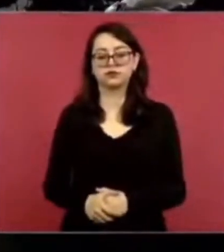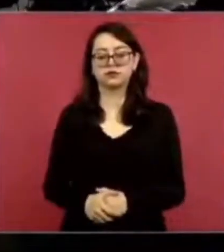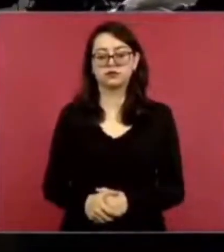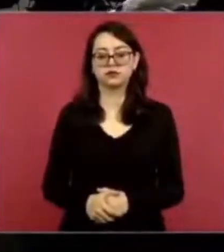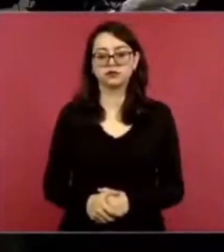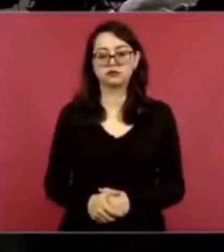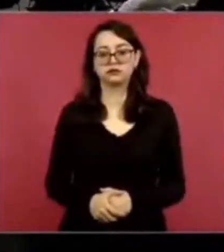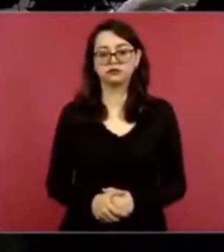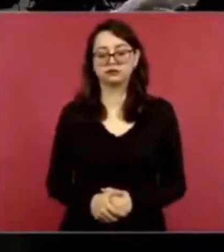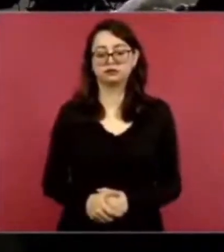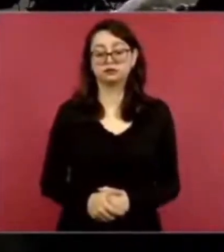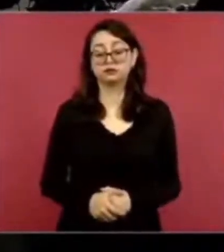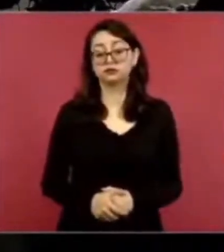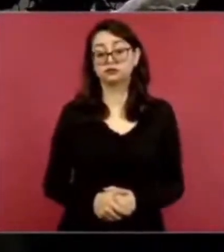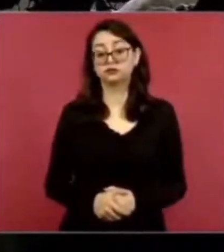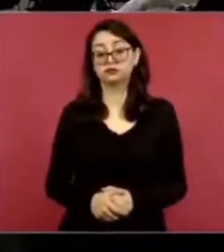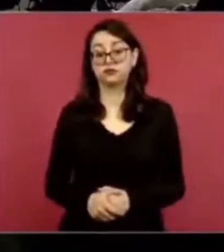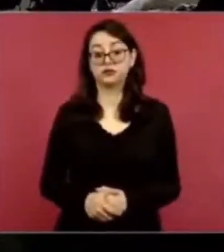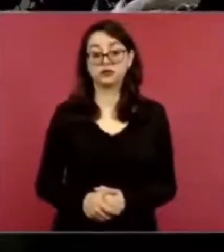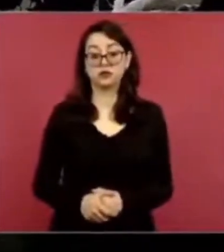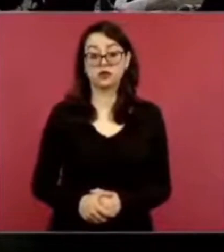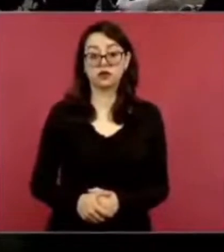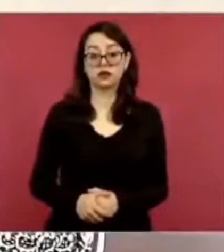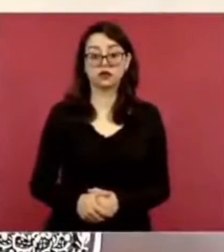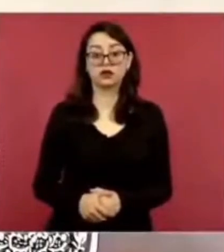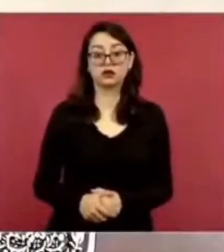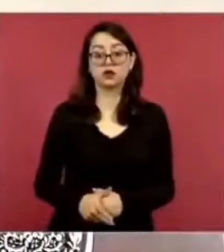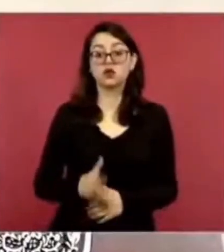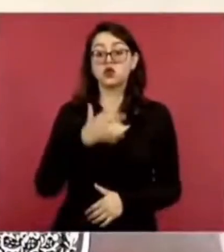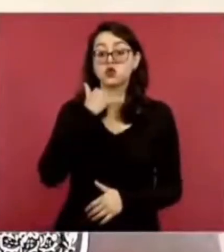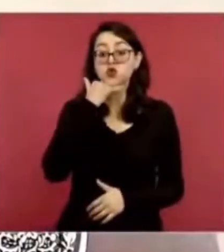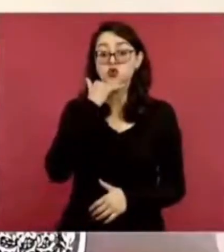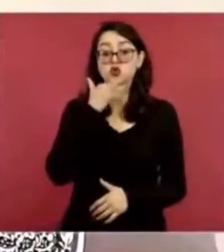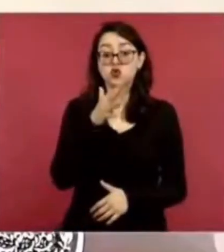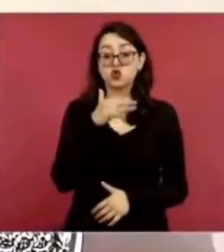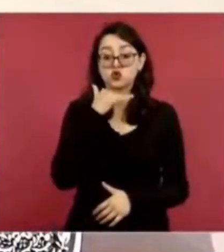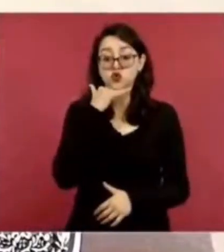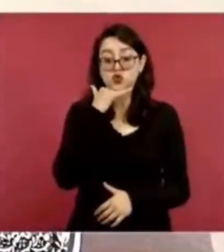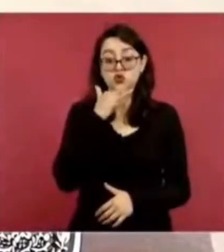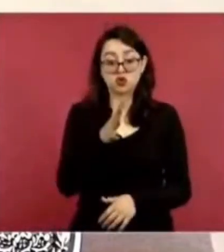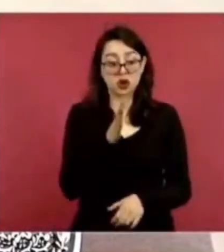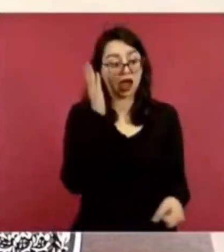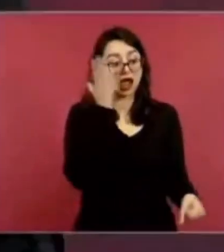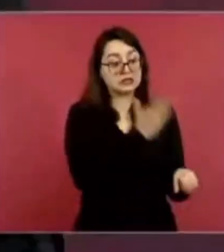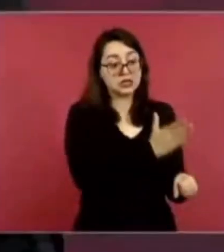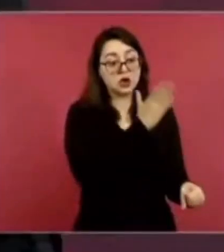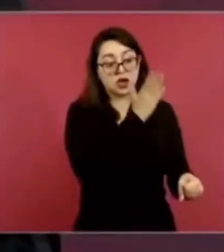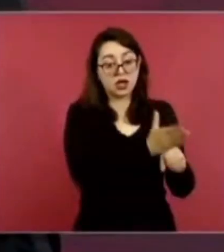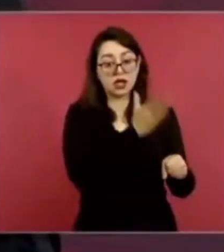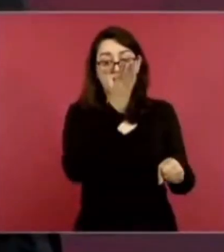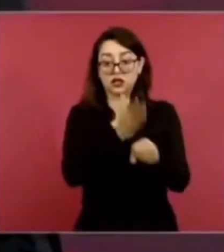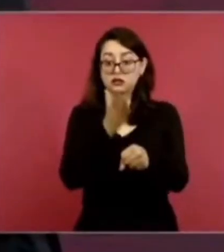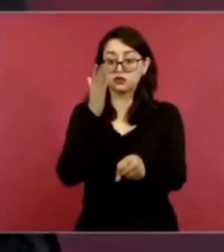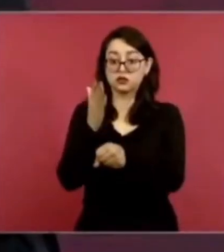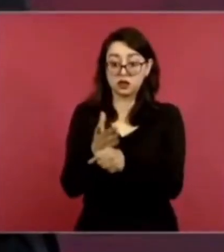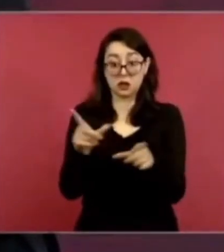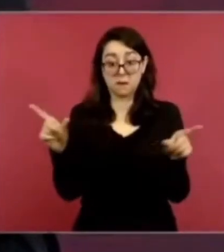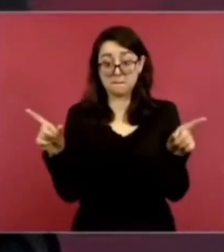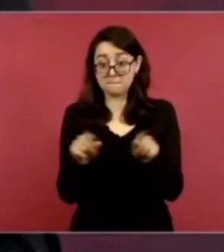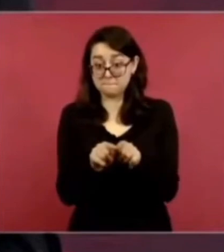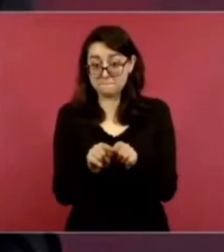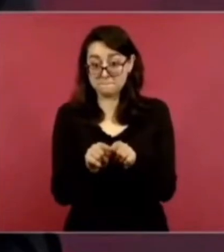Y como la corrupción, no es nada más castigar al corrupto, es